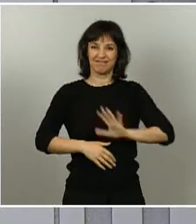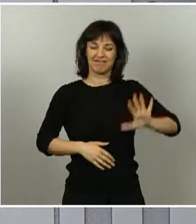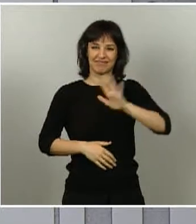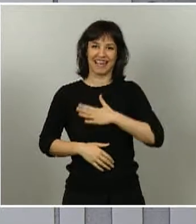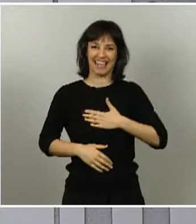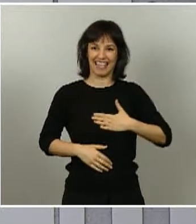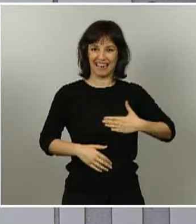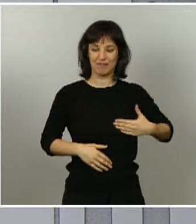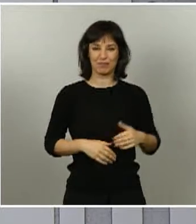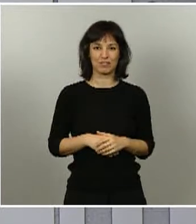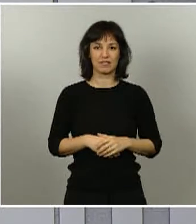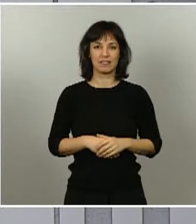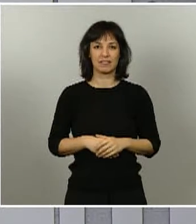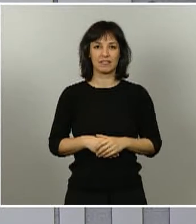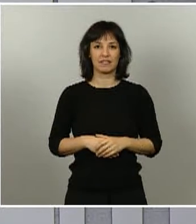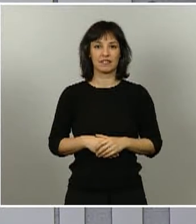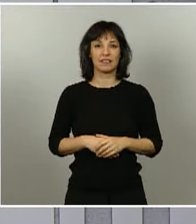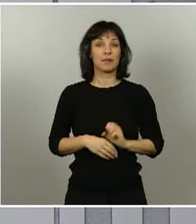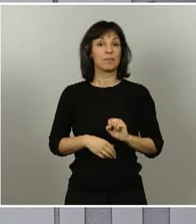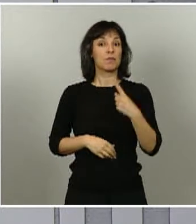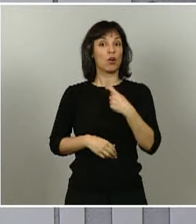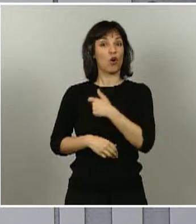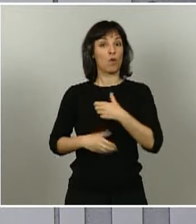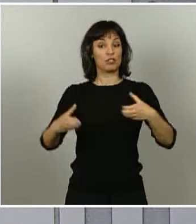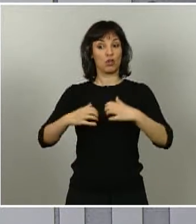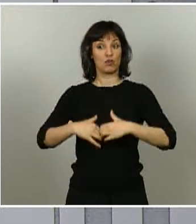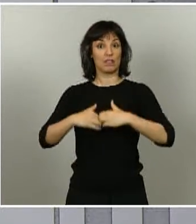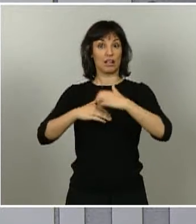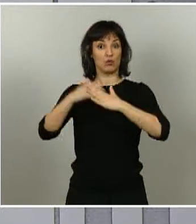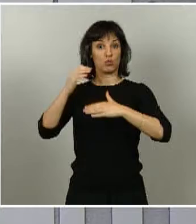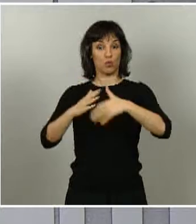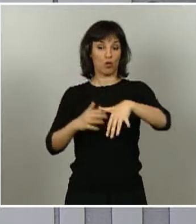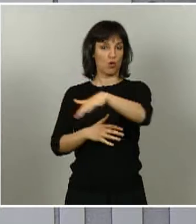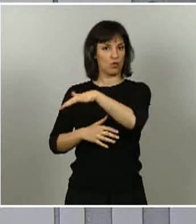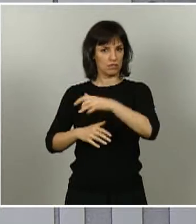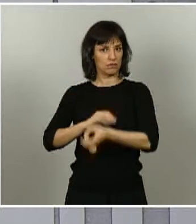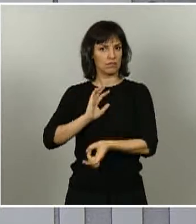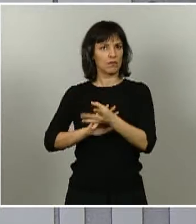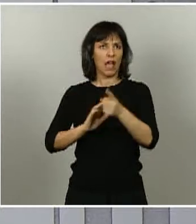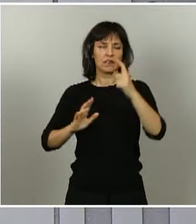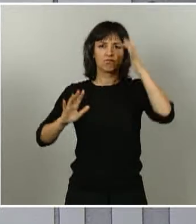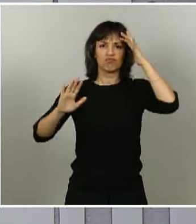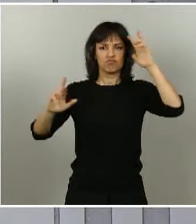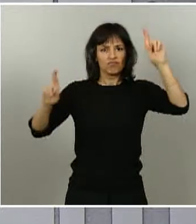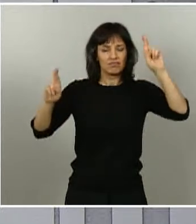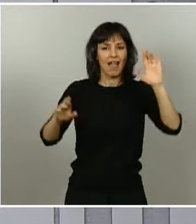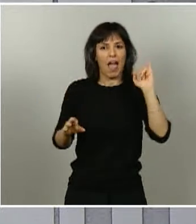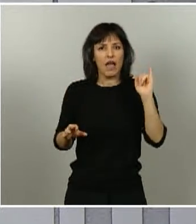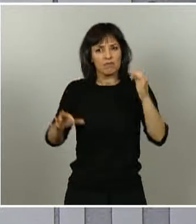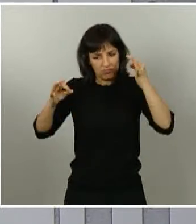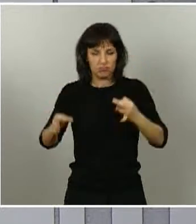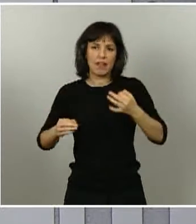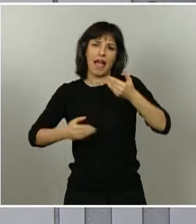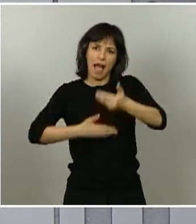marco de esta comisión de reconstrucción que se ha creado y en donde tenemos expectativas de que realmente se produzcan avances que